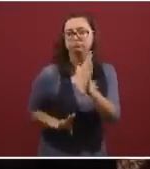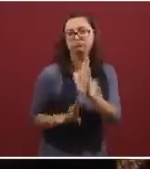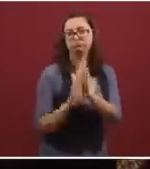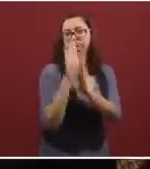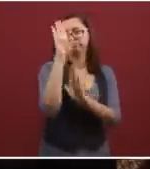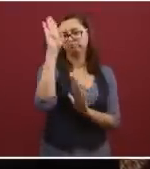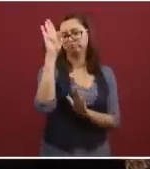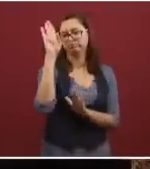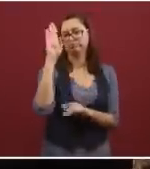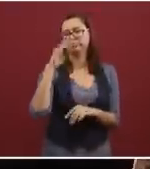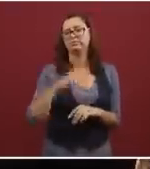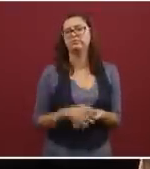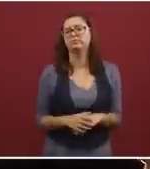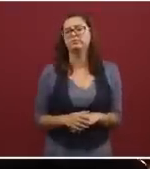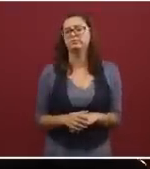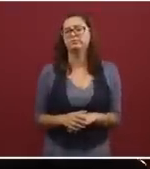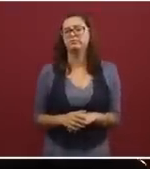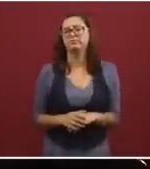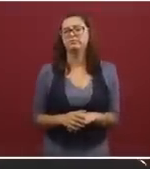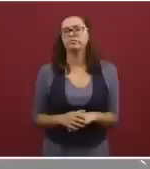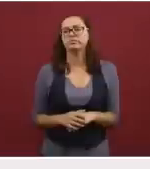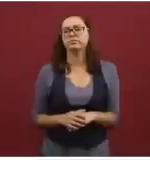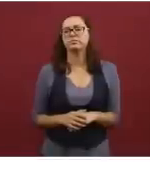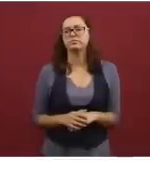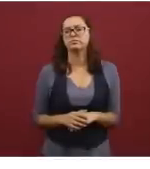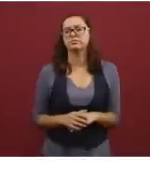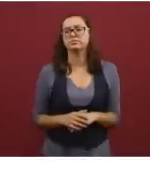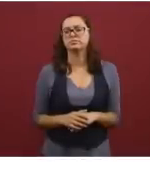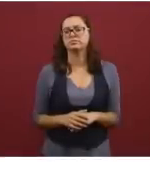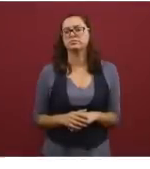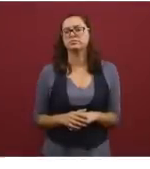repunte derivado de que